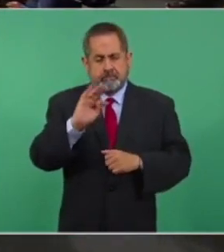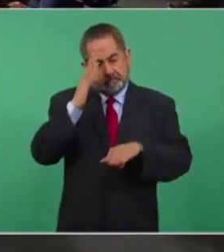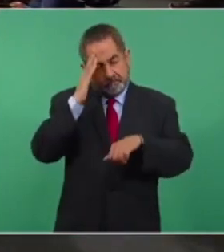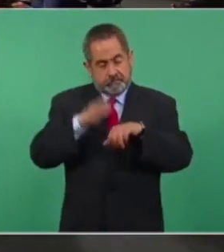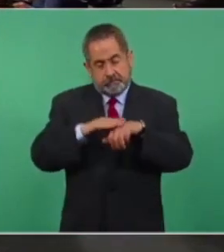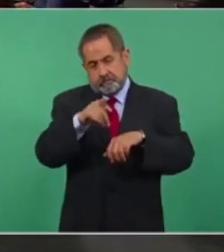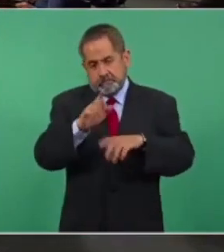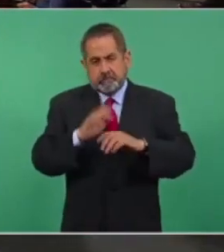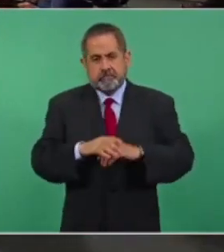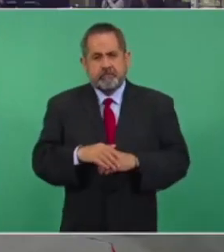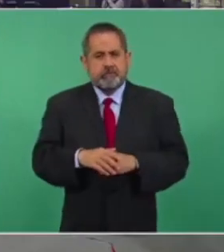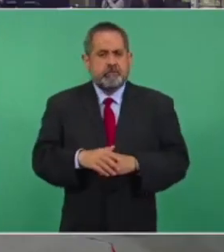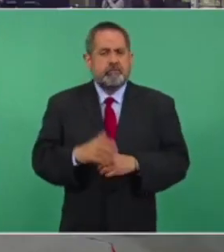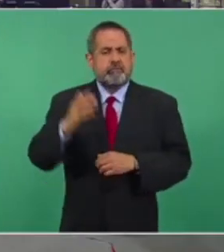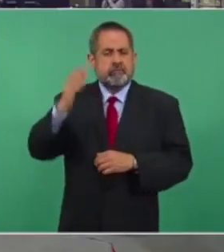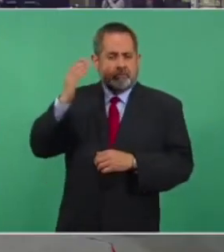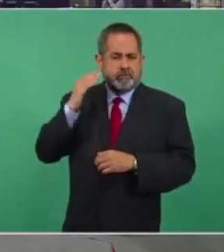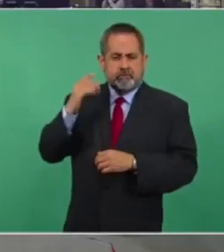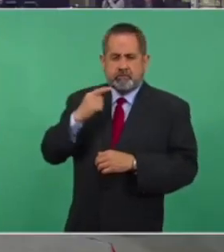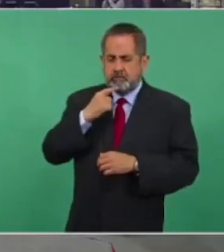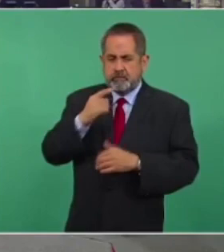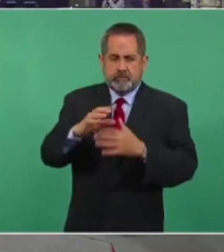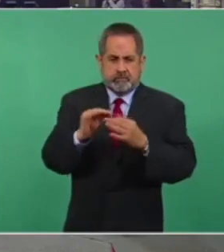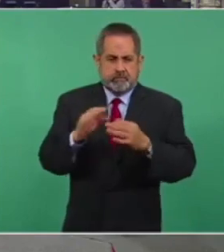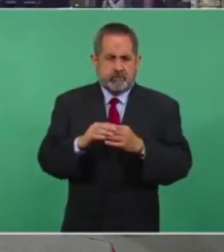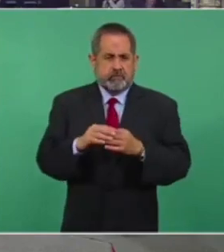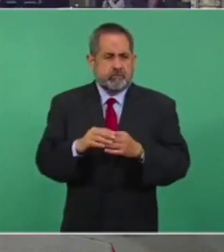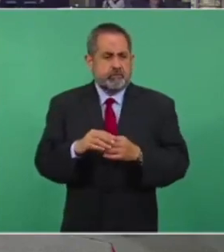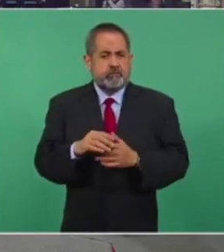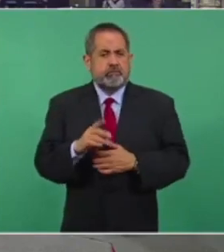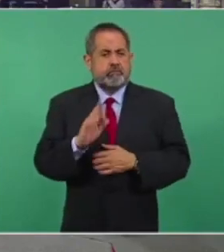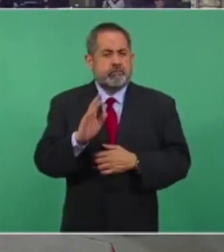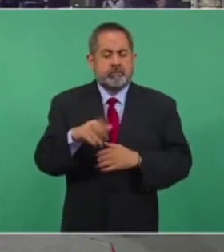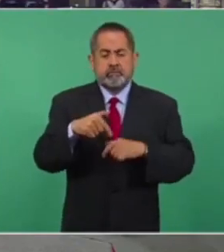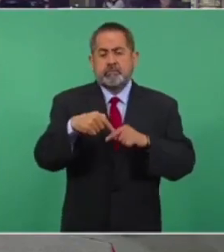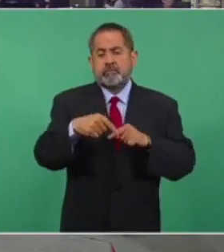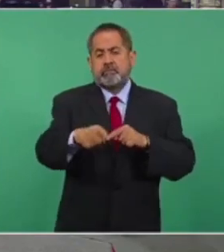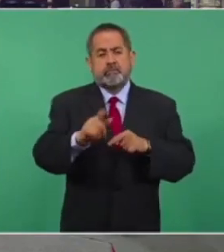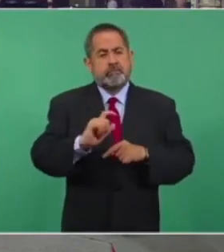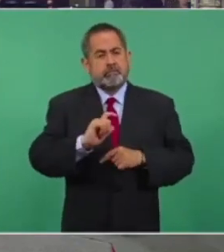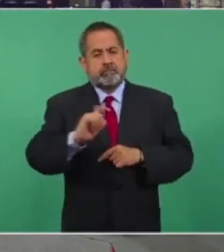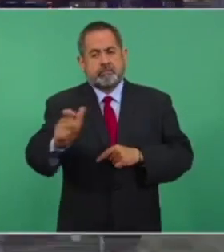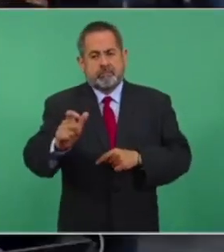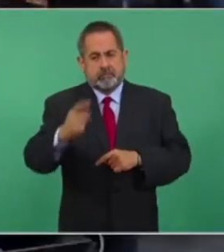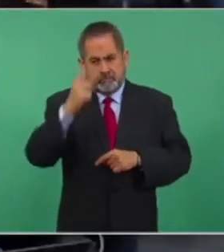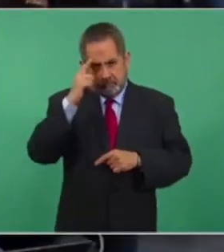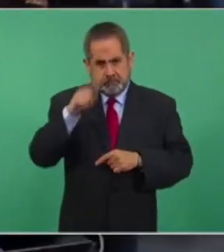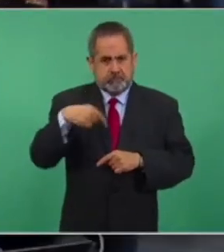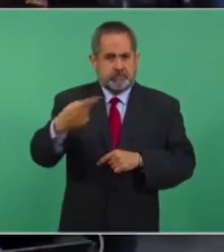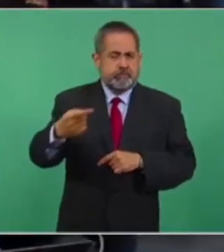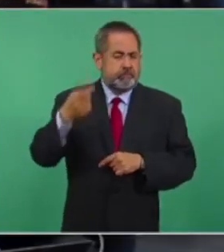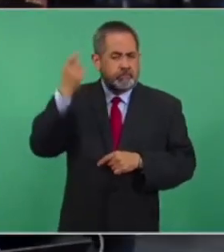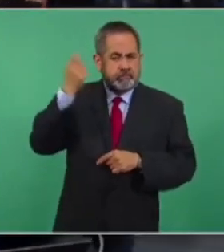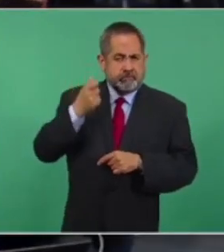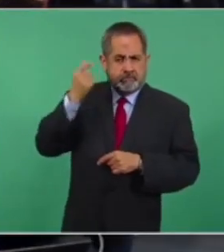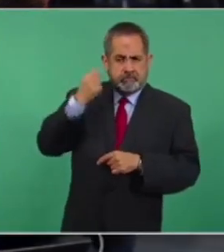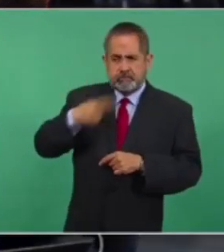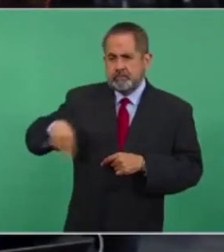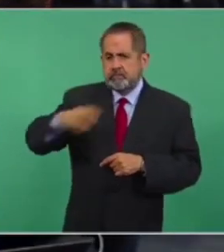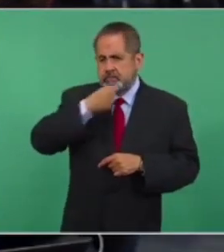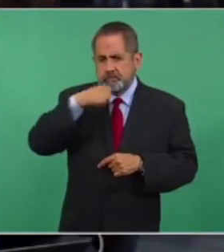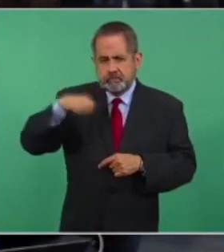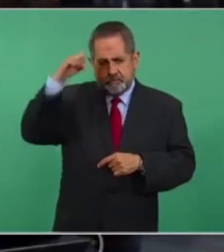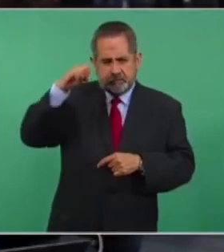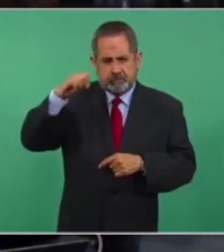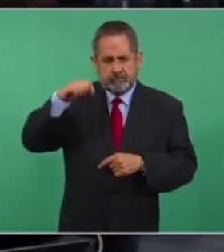mente, le había hecho el recordatorio del pago que ya está próximo a hacerse para las pensiones de adultos mayores, que se va a realizar ya